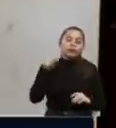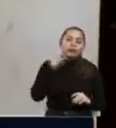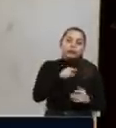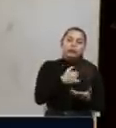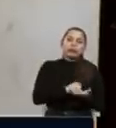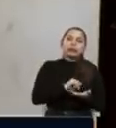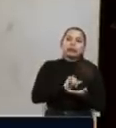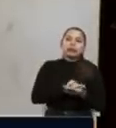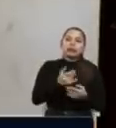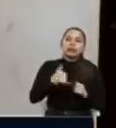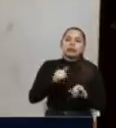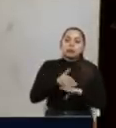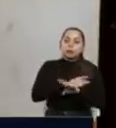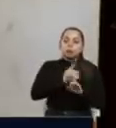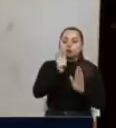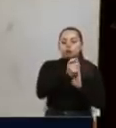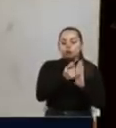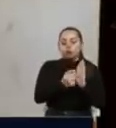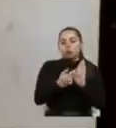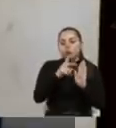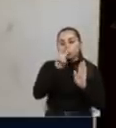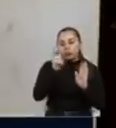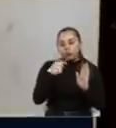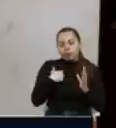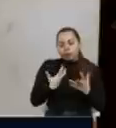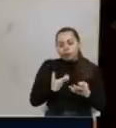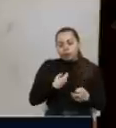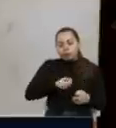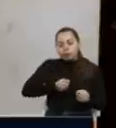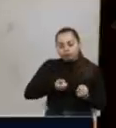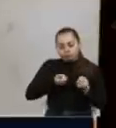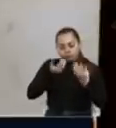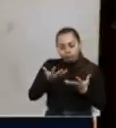Un punto que de todas maneras quiero mencionar.